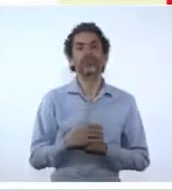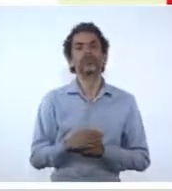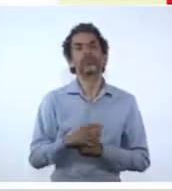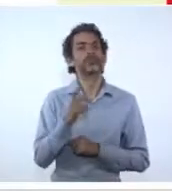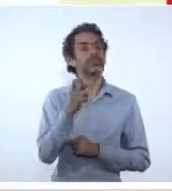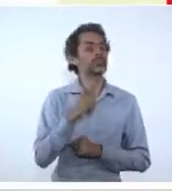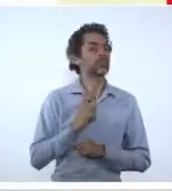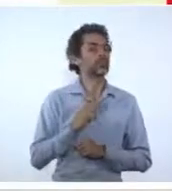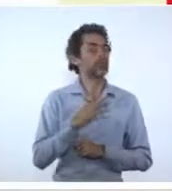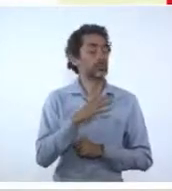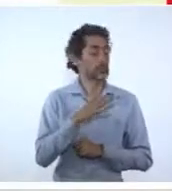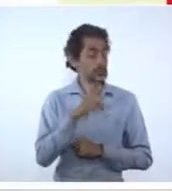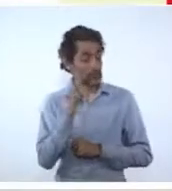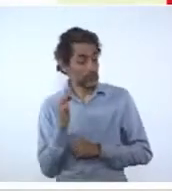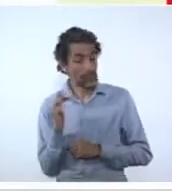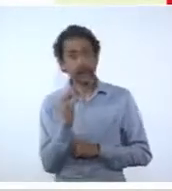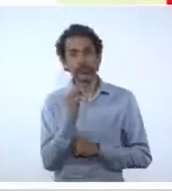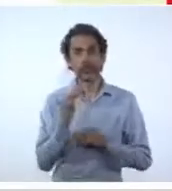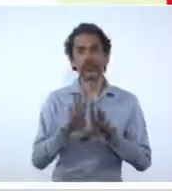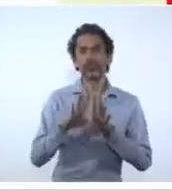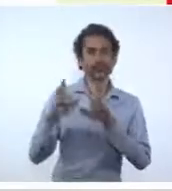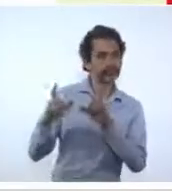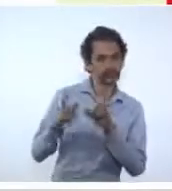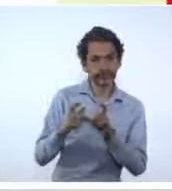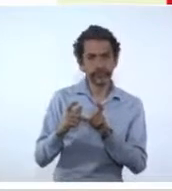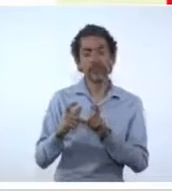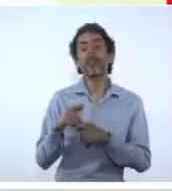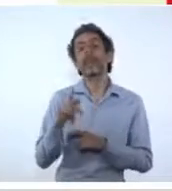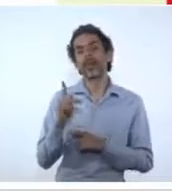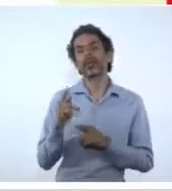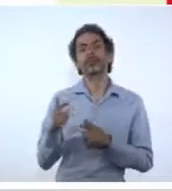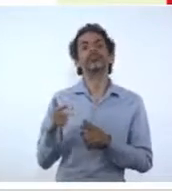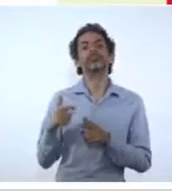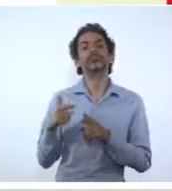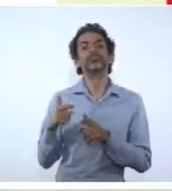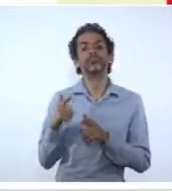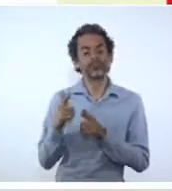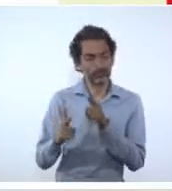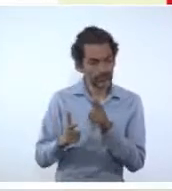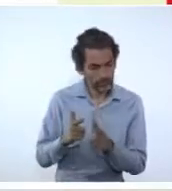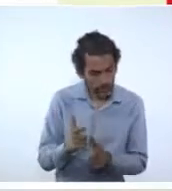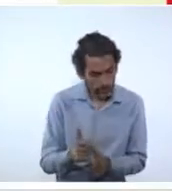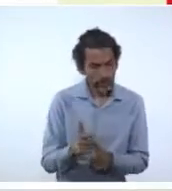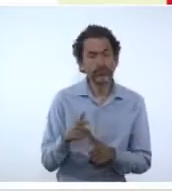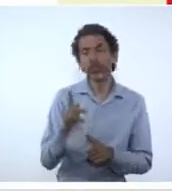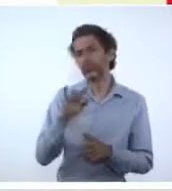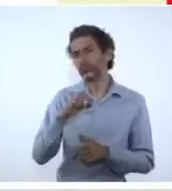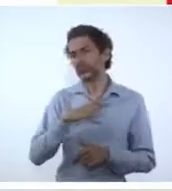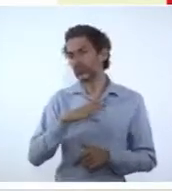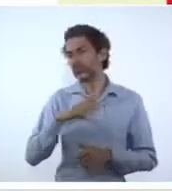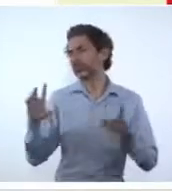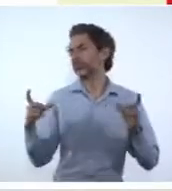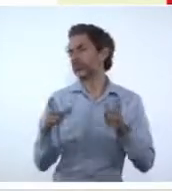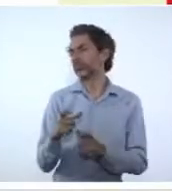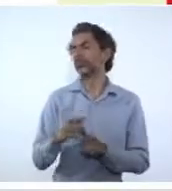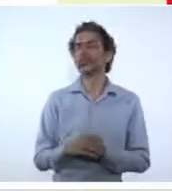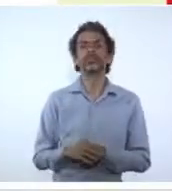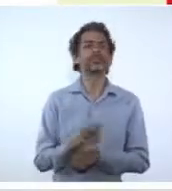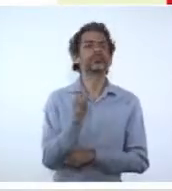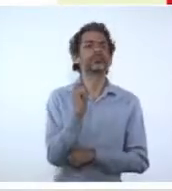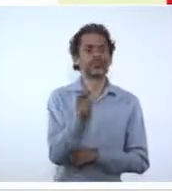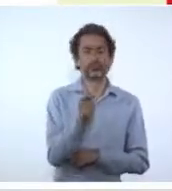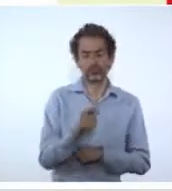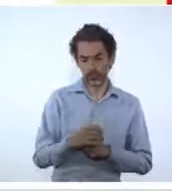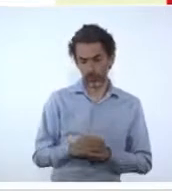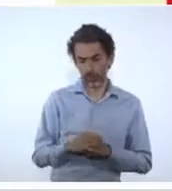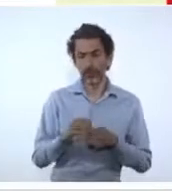como ven, pues es una disminución lenta, pero afortunadamente una disminución, lo que quiere decir que